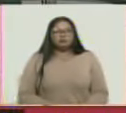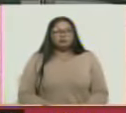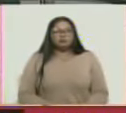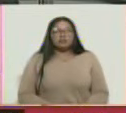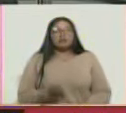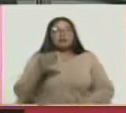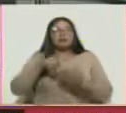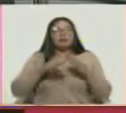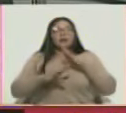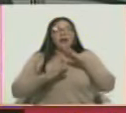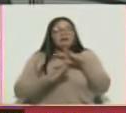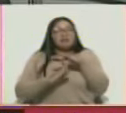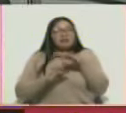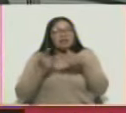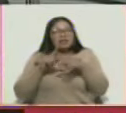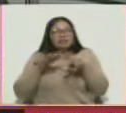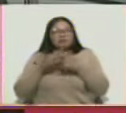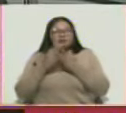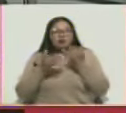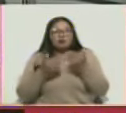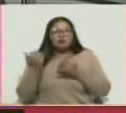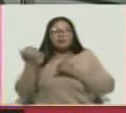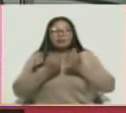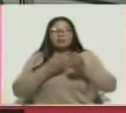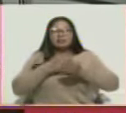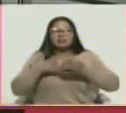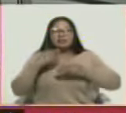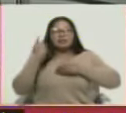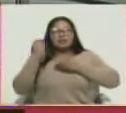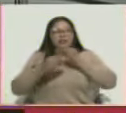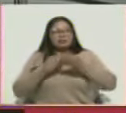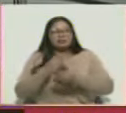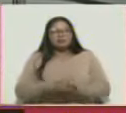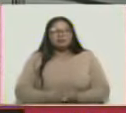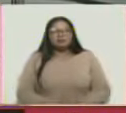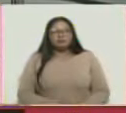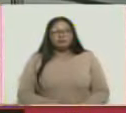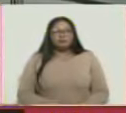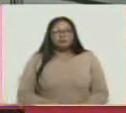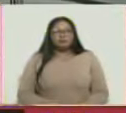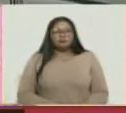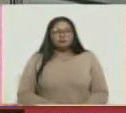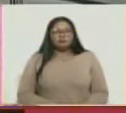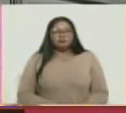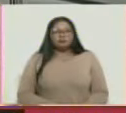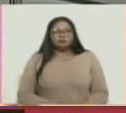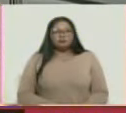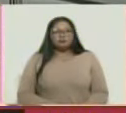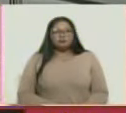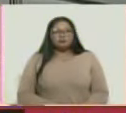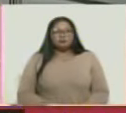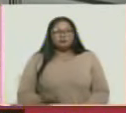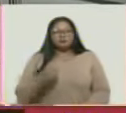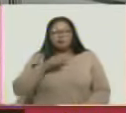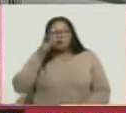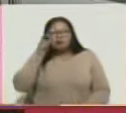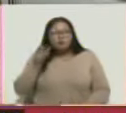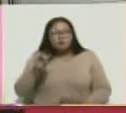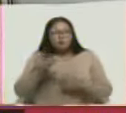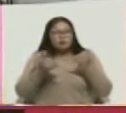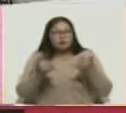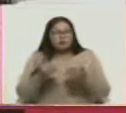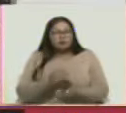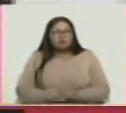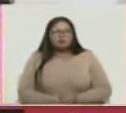para frenar este apetito de matanza de Israel contra nuestro pueblo.